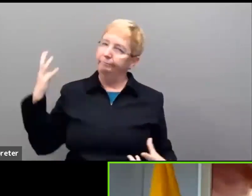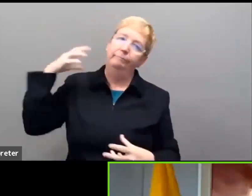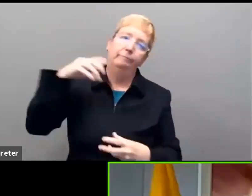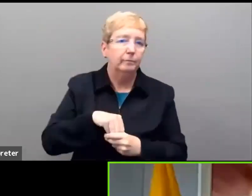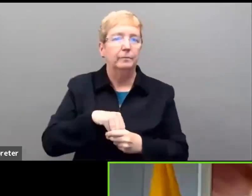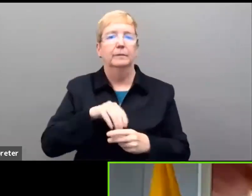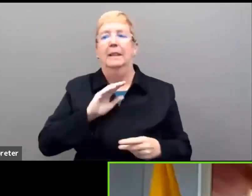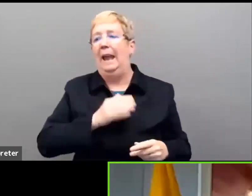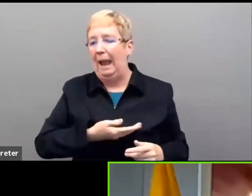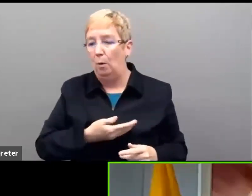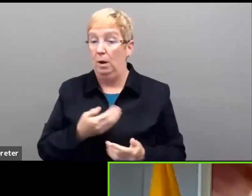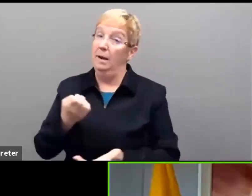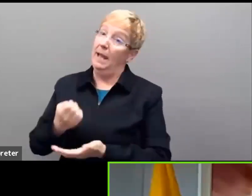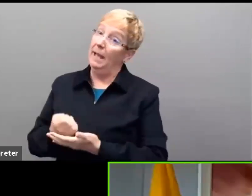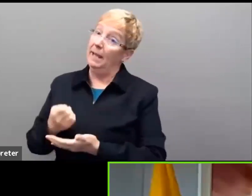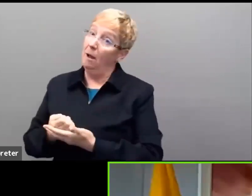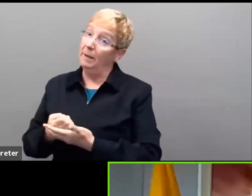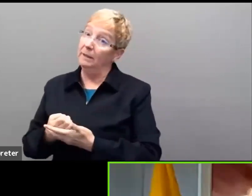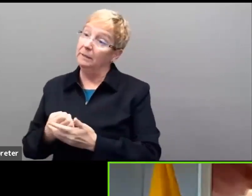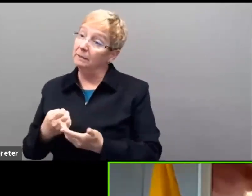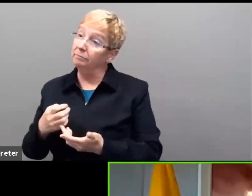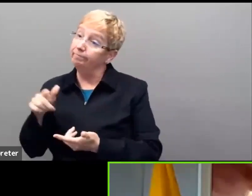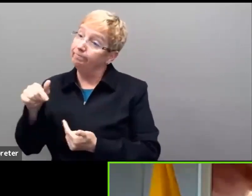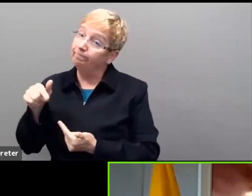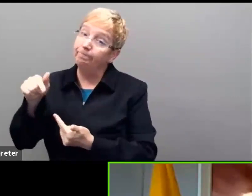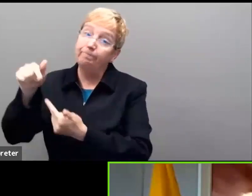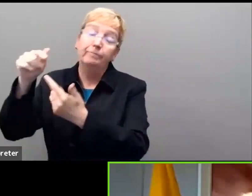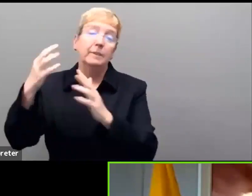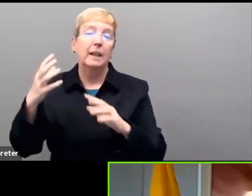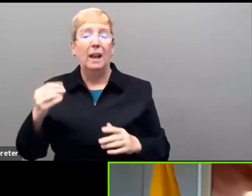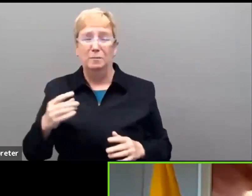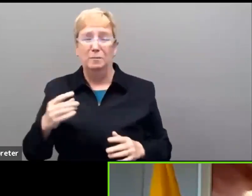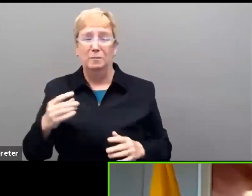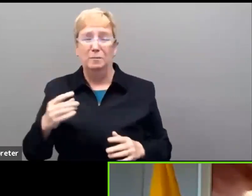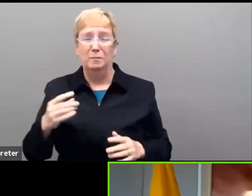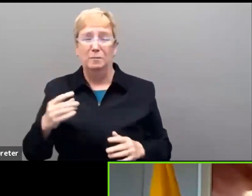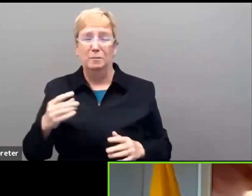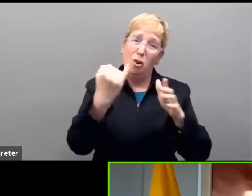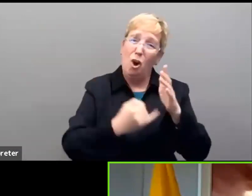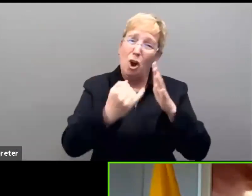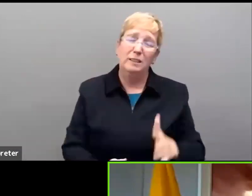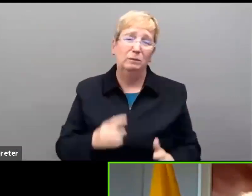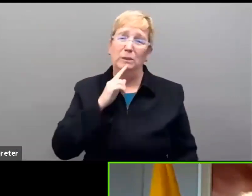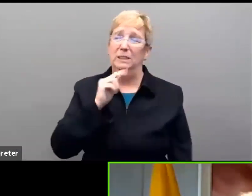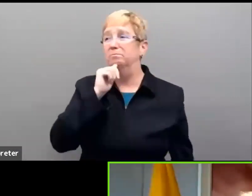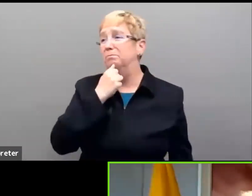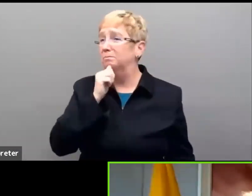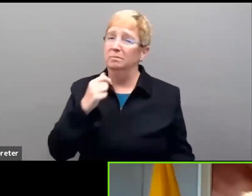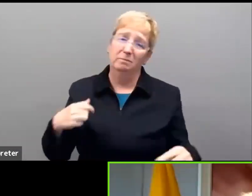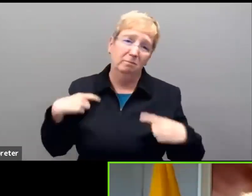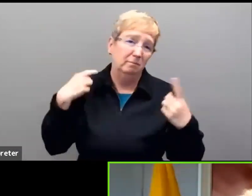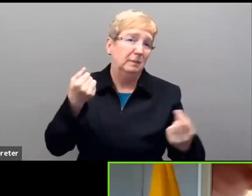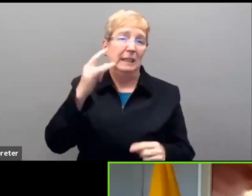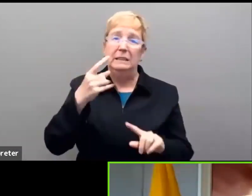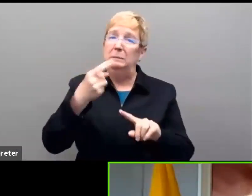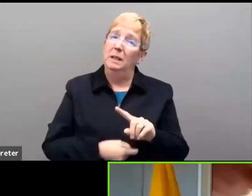o tratar de aplicar alguna normativa que vaya a ser difícil de seguir. Quizás les podamos